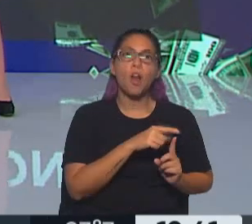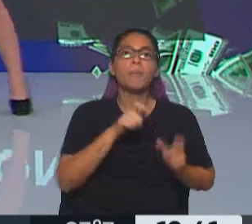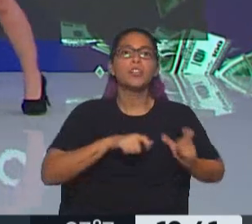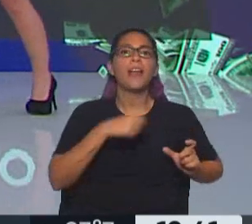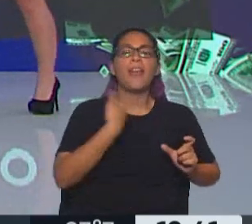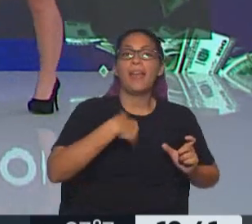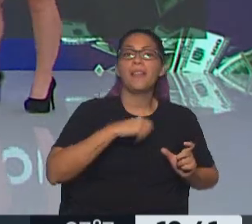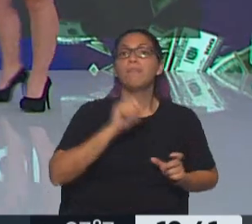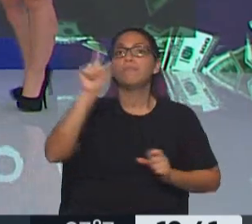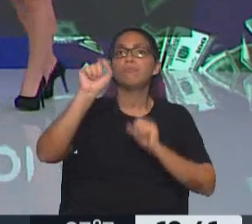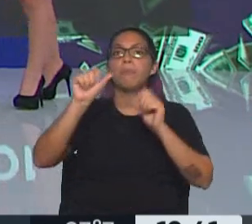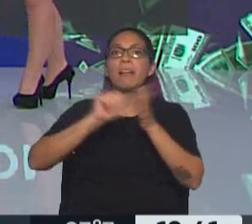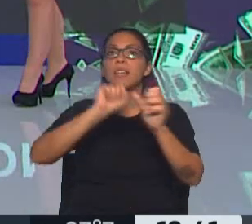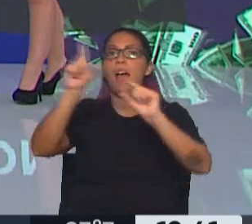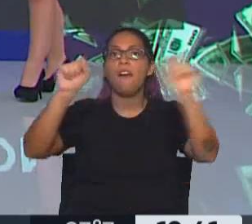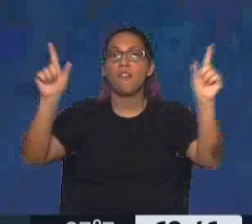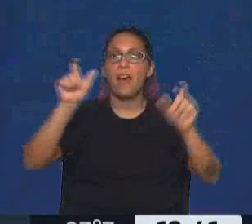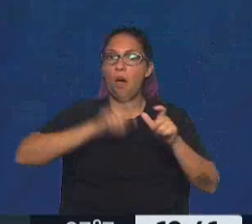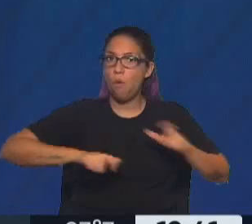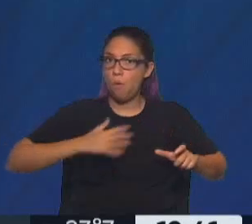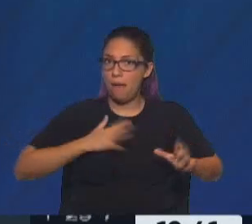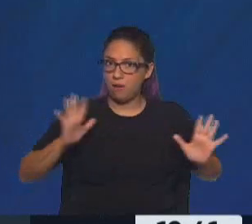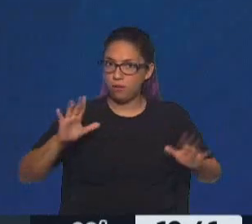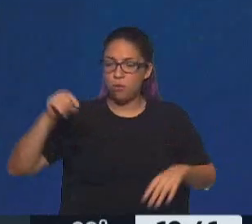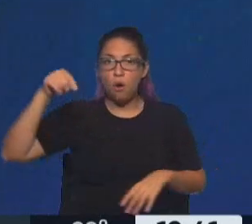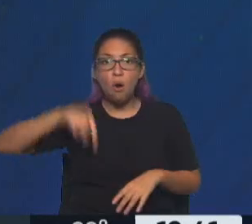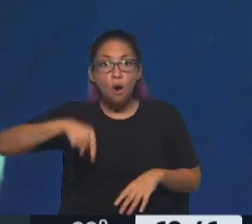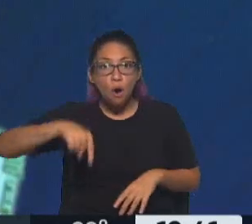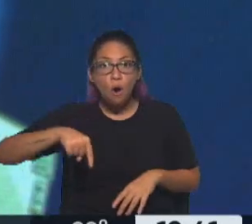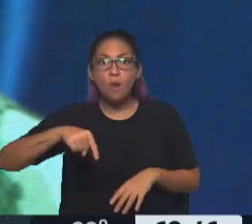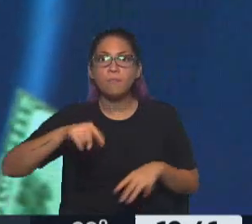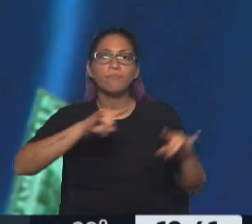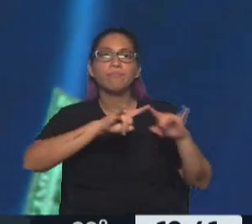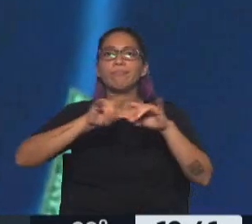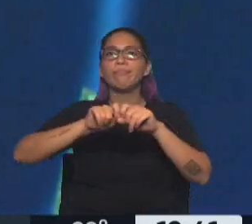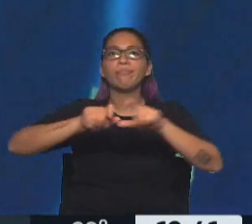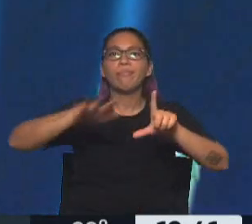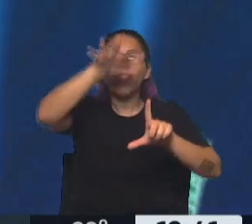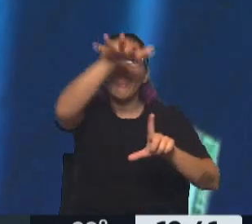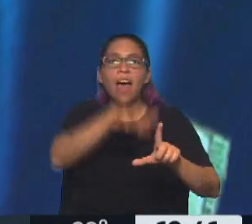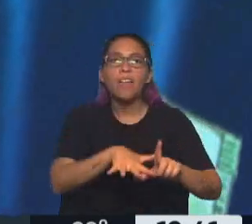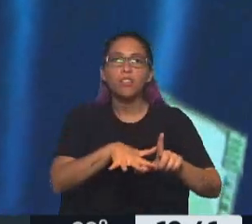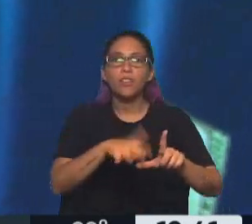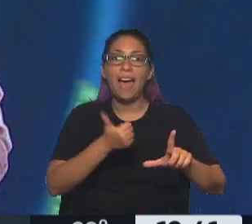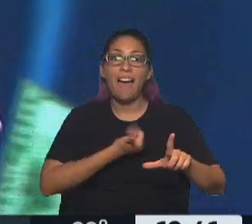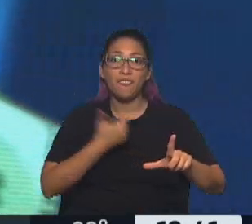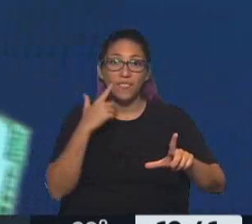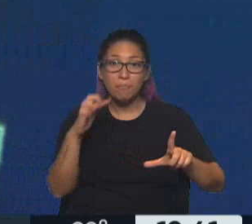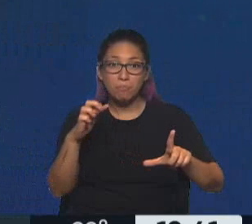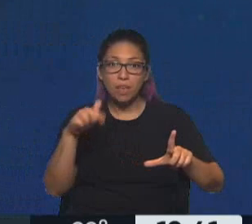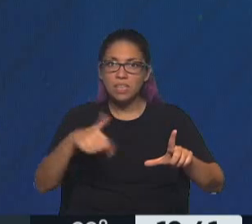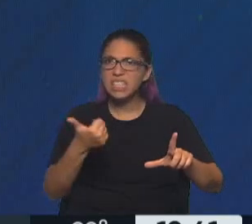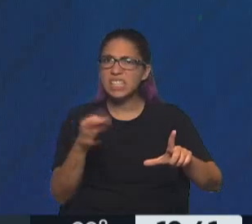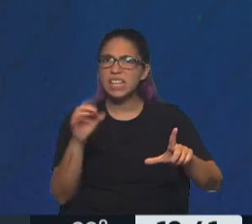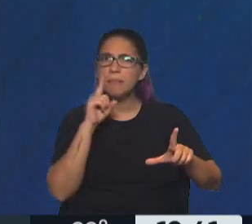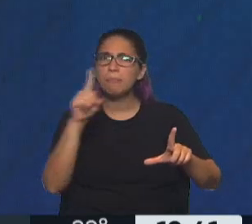el exterior, por personas humanas. Bien, hoy si uno va a las bases de información que tiene el AFIP, en realidad se encuentra con 60.000